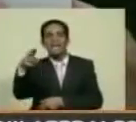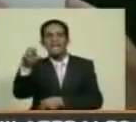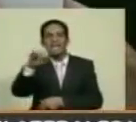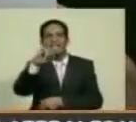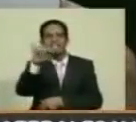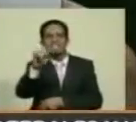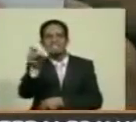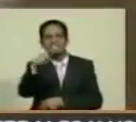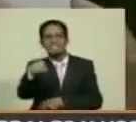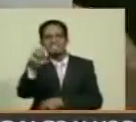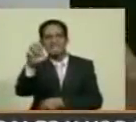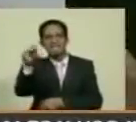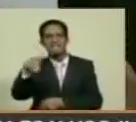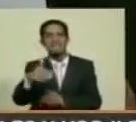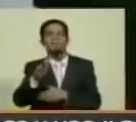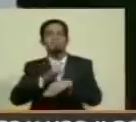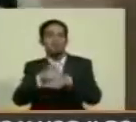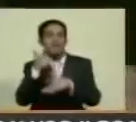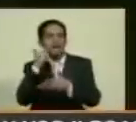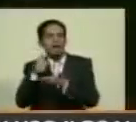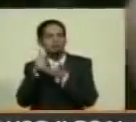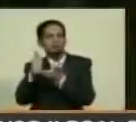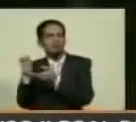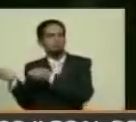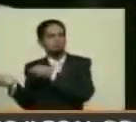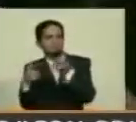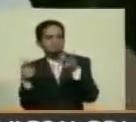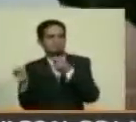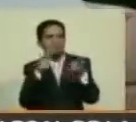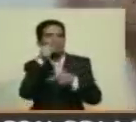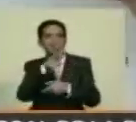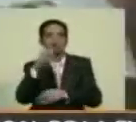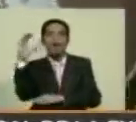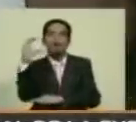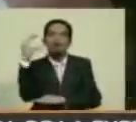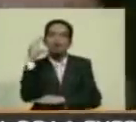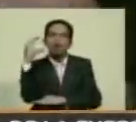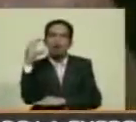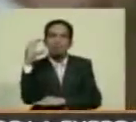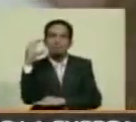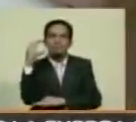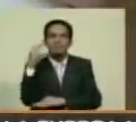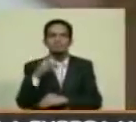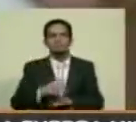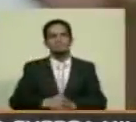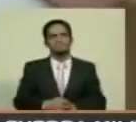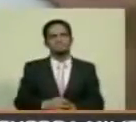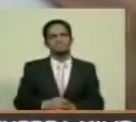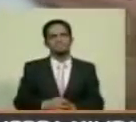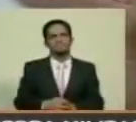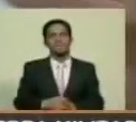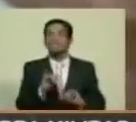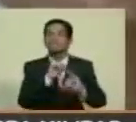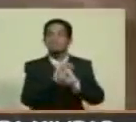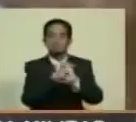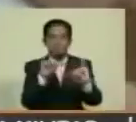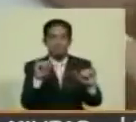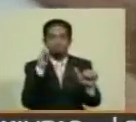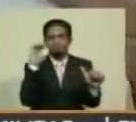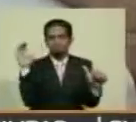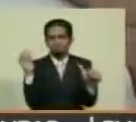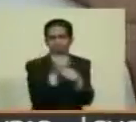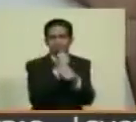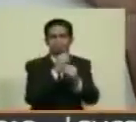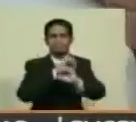al menos, en el transporte de los terroristas hacia Colombia y desde Colombia. Y ya están completamente identificados